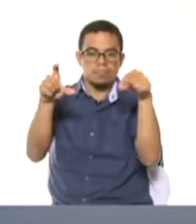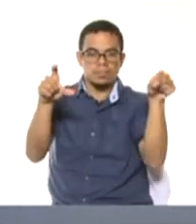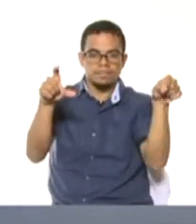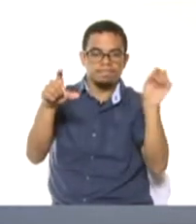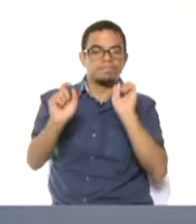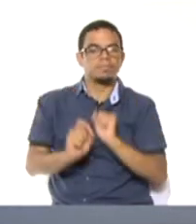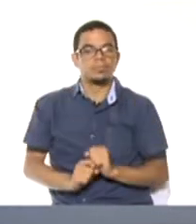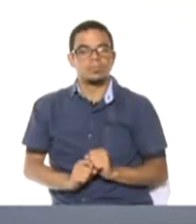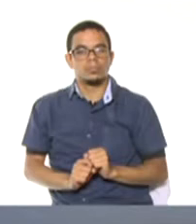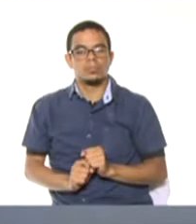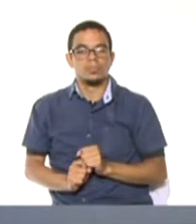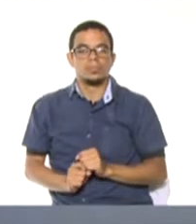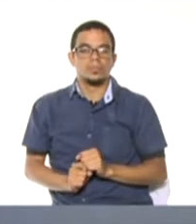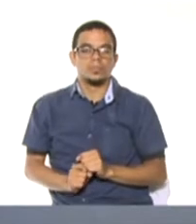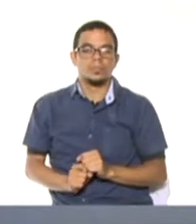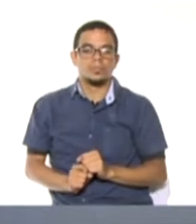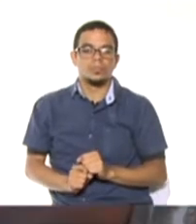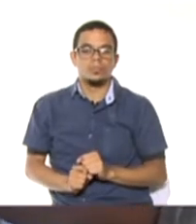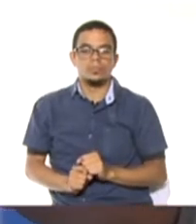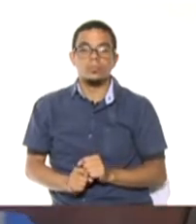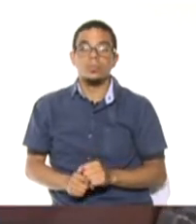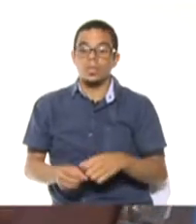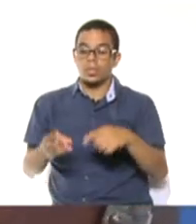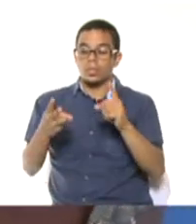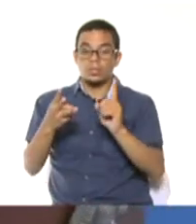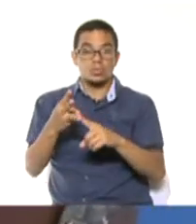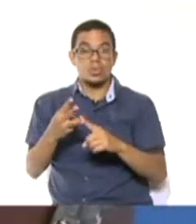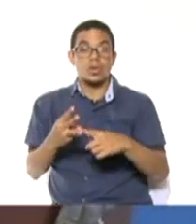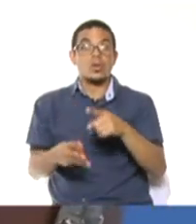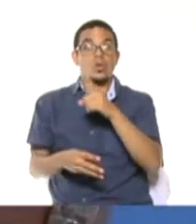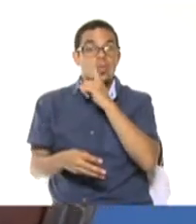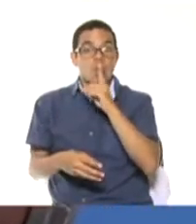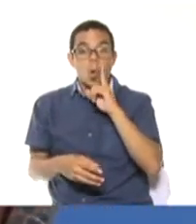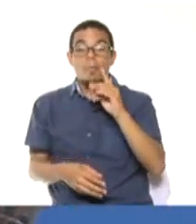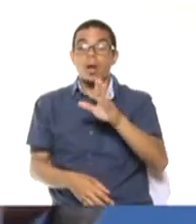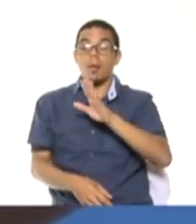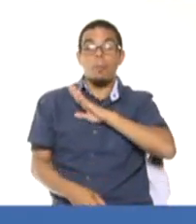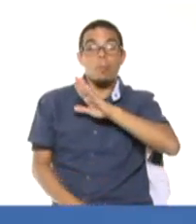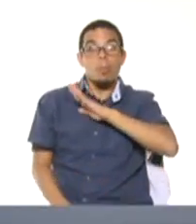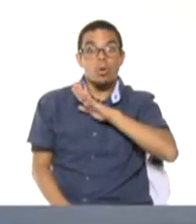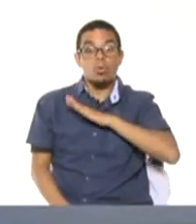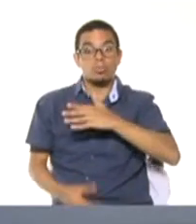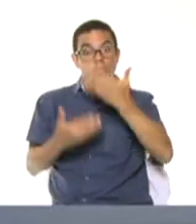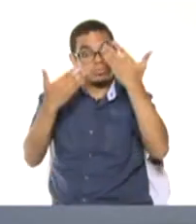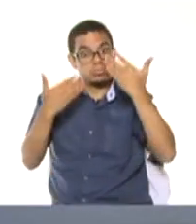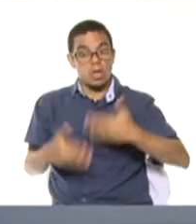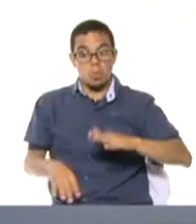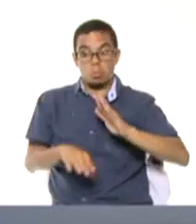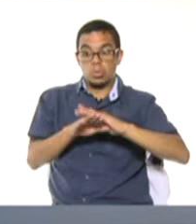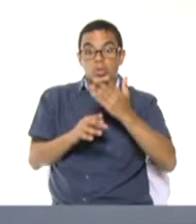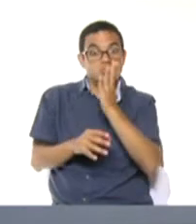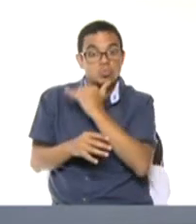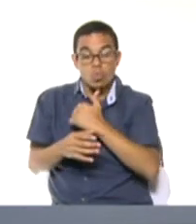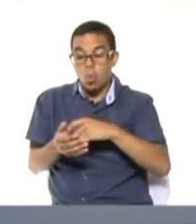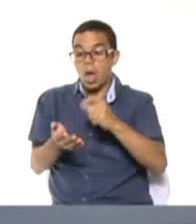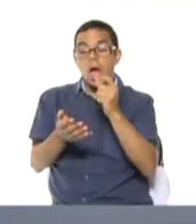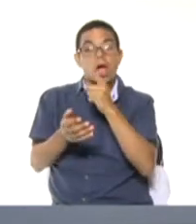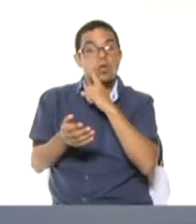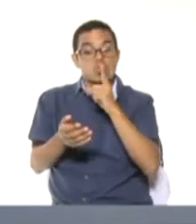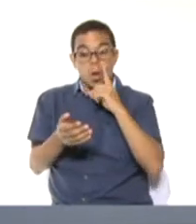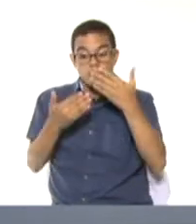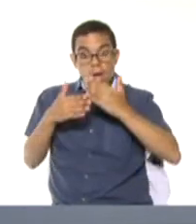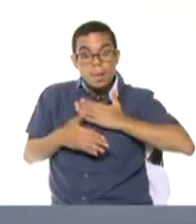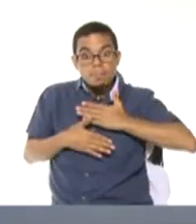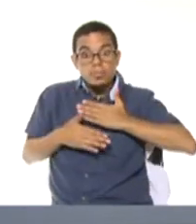del nombre de la institución, también debe llevar nuestro nombre, porque no vaya a ser que le pongan la nota a otra persona.